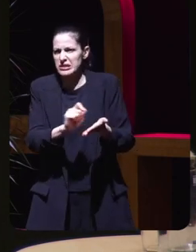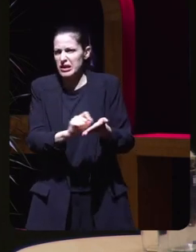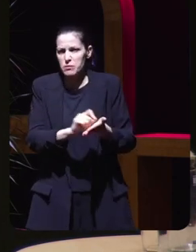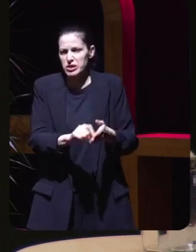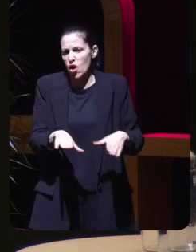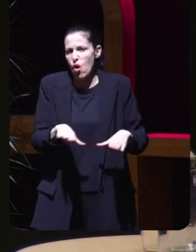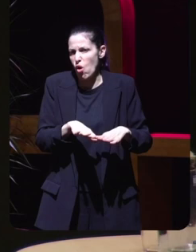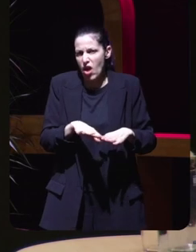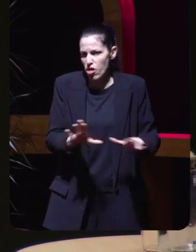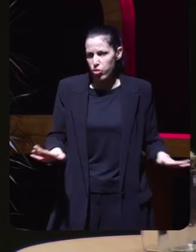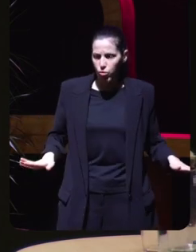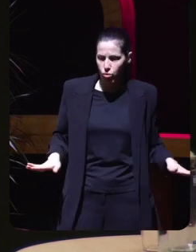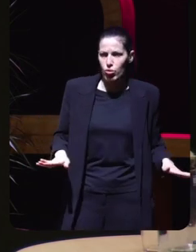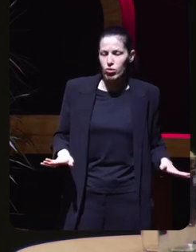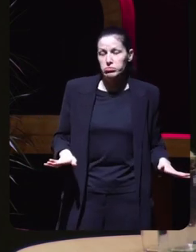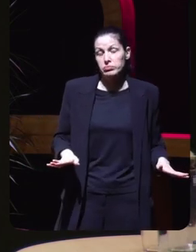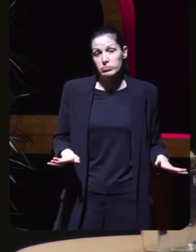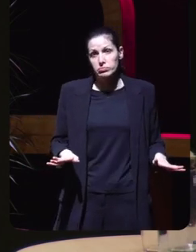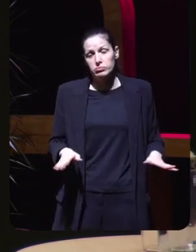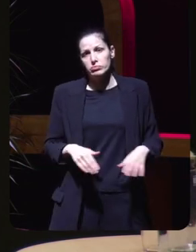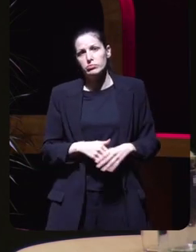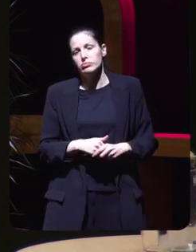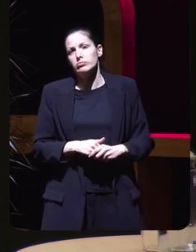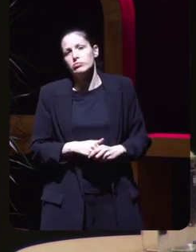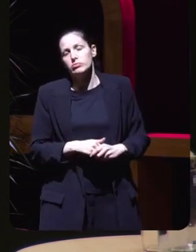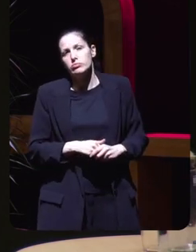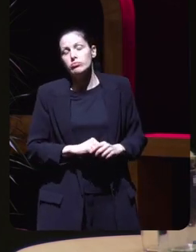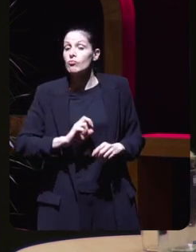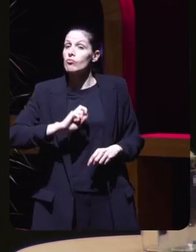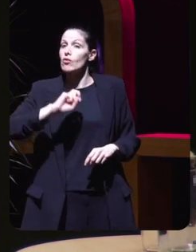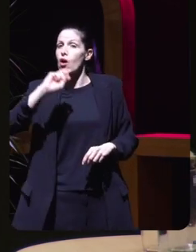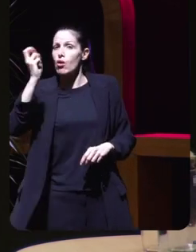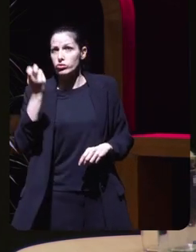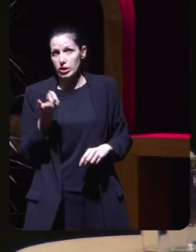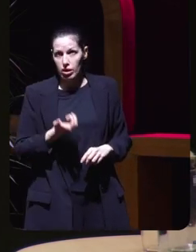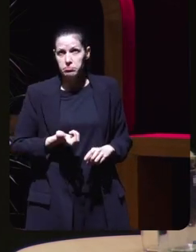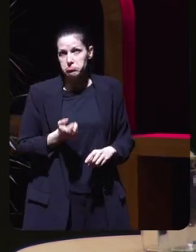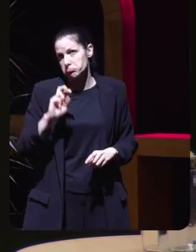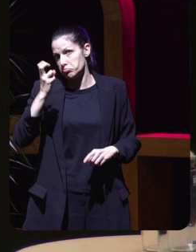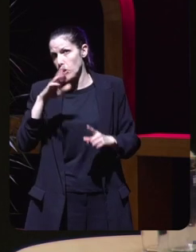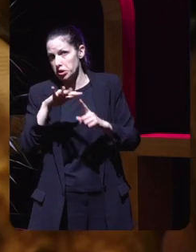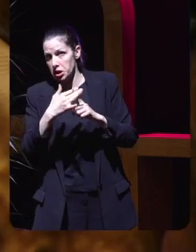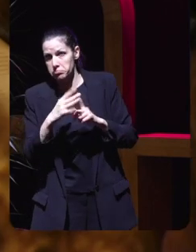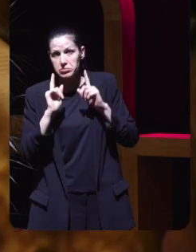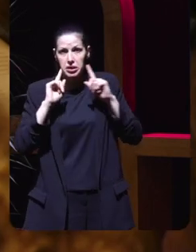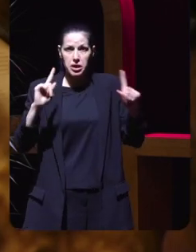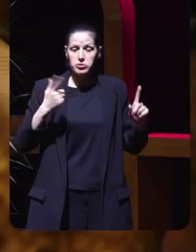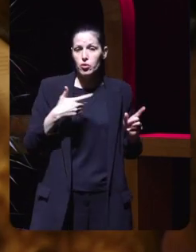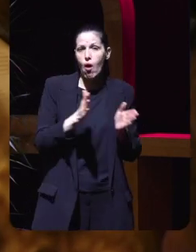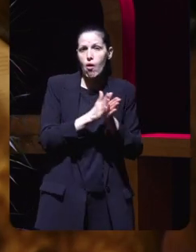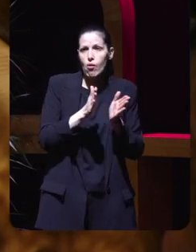claro otra también tengo bueno otro caso dúa compañera que